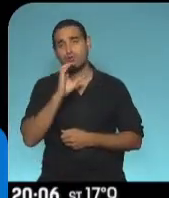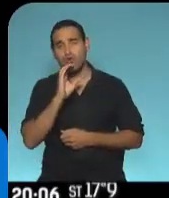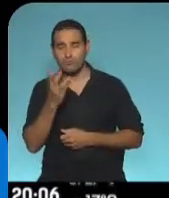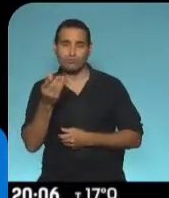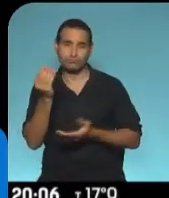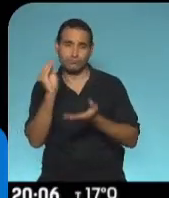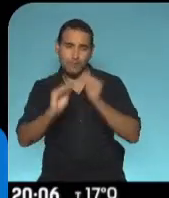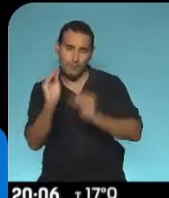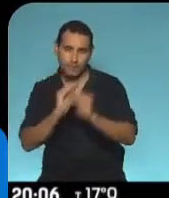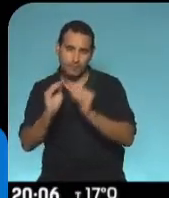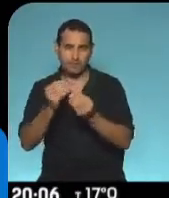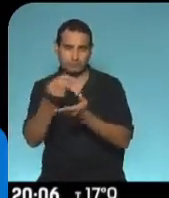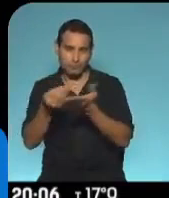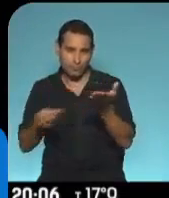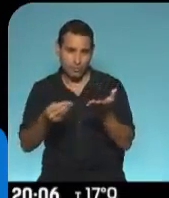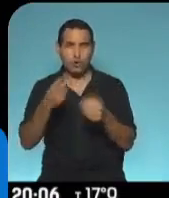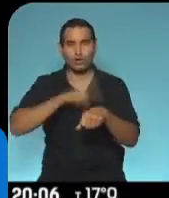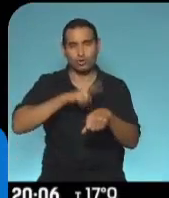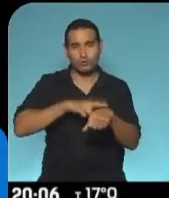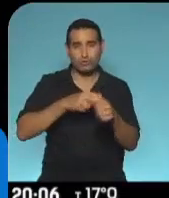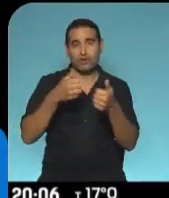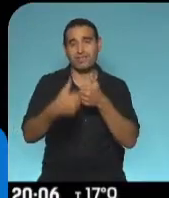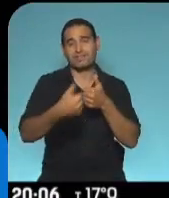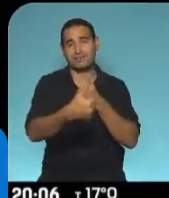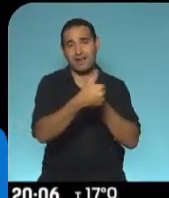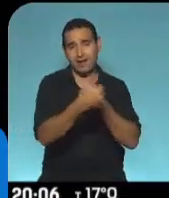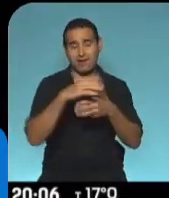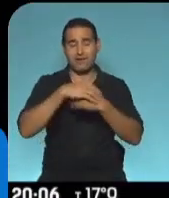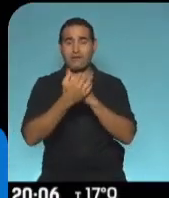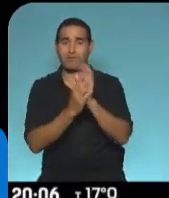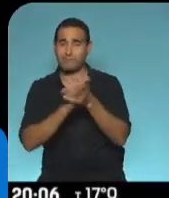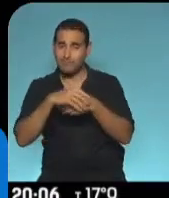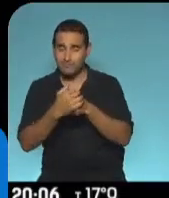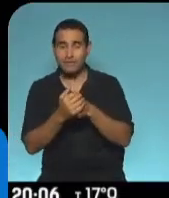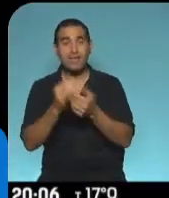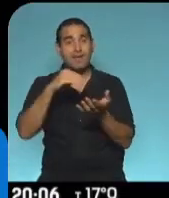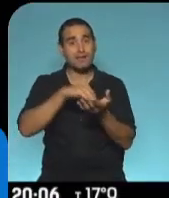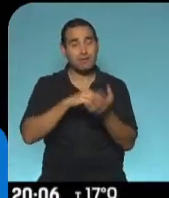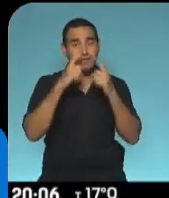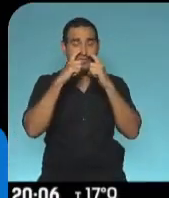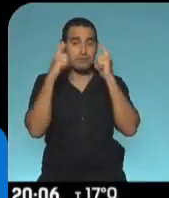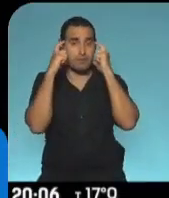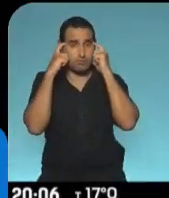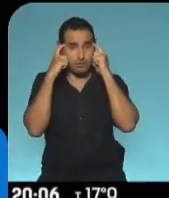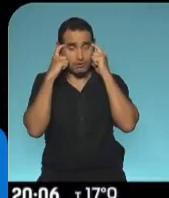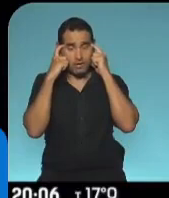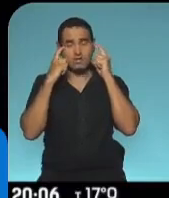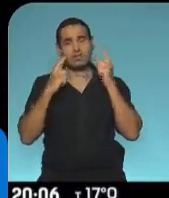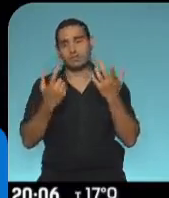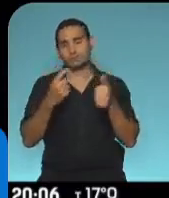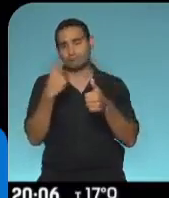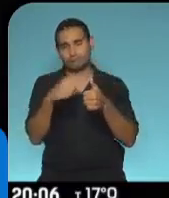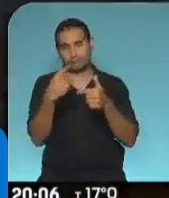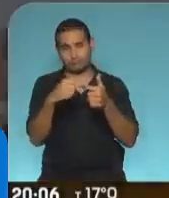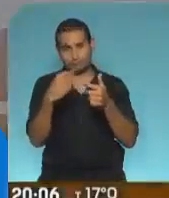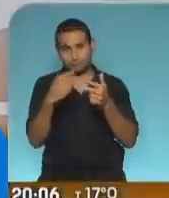las recomendaciones necesarias: la distancia, el lavado de manos, la posibilidad de usar el tapaboca y, bueno, todo lo que tiene